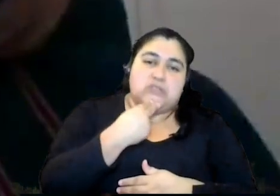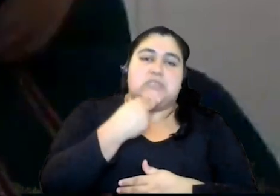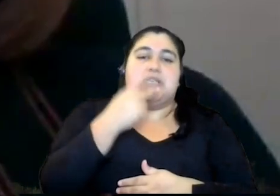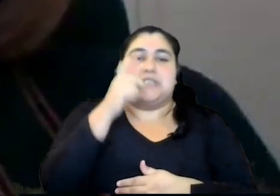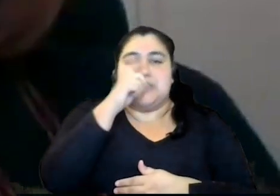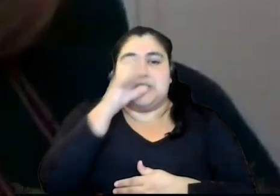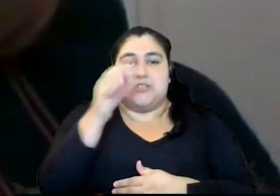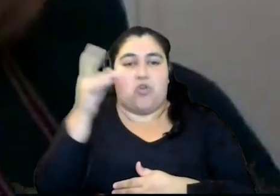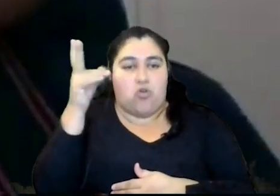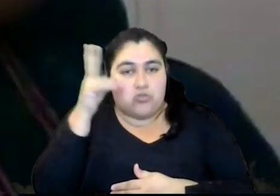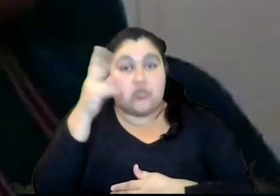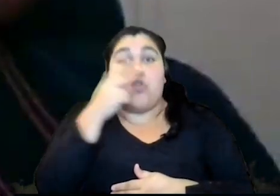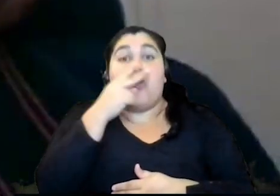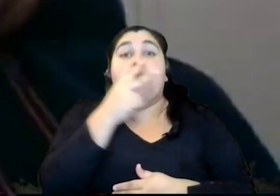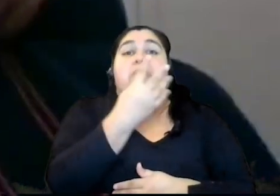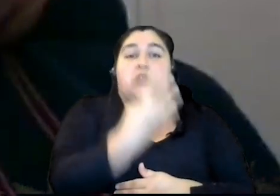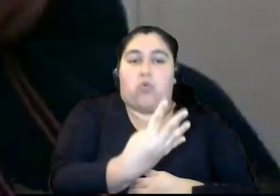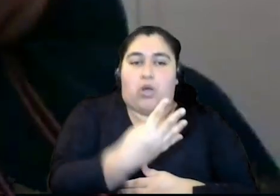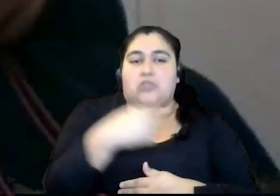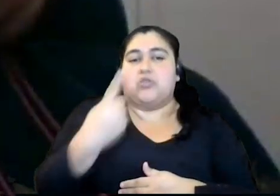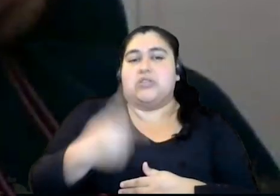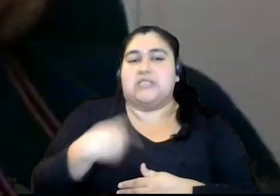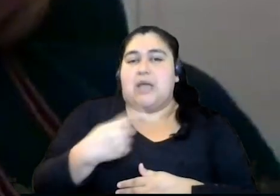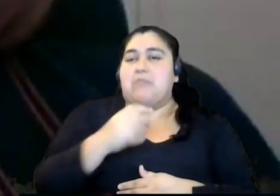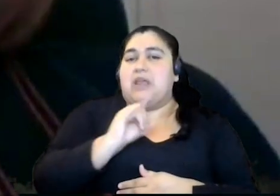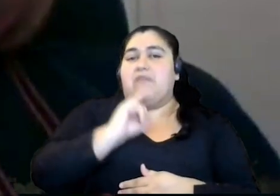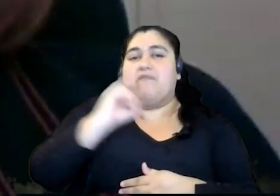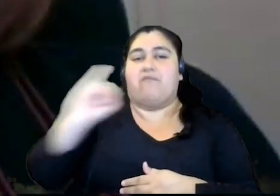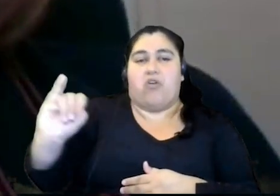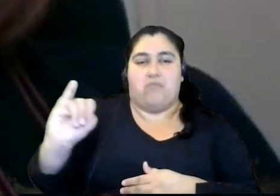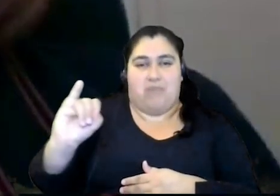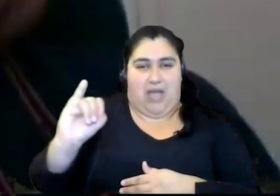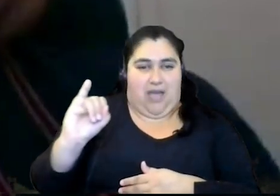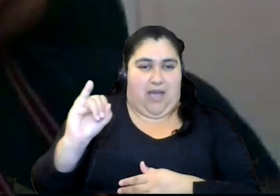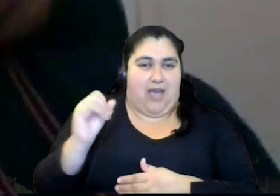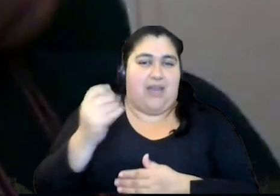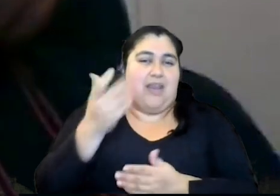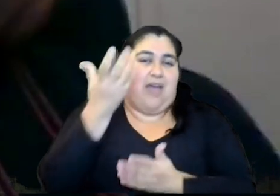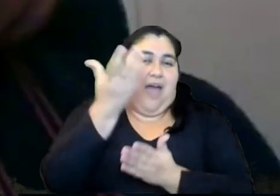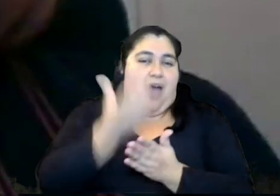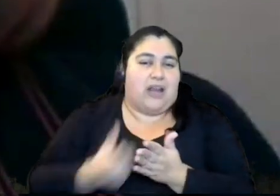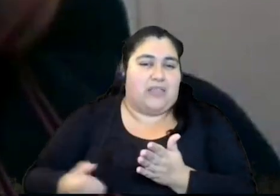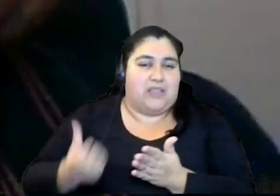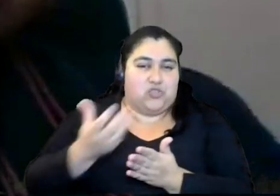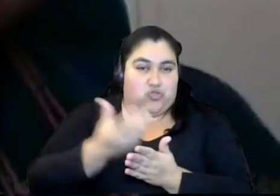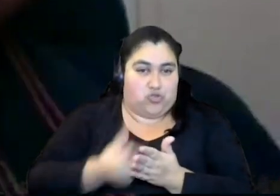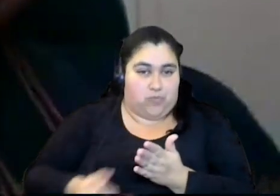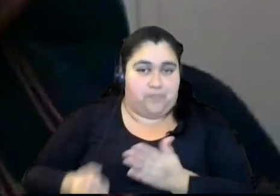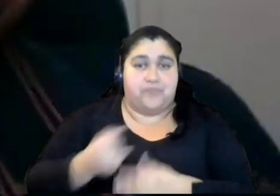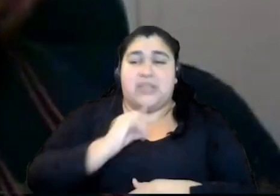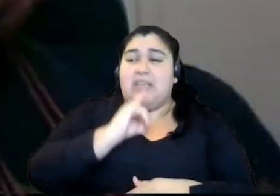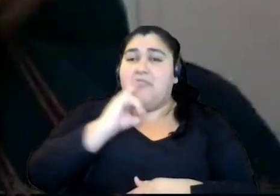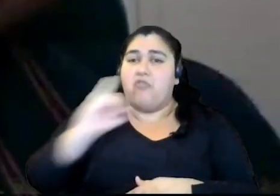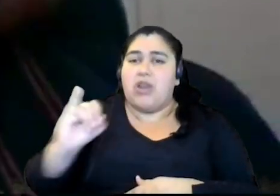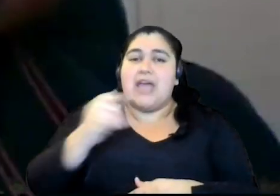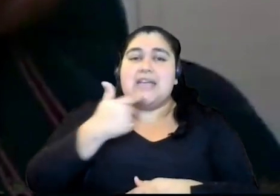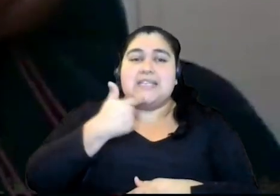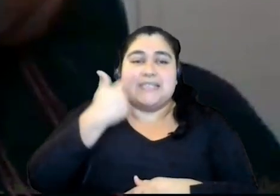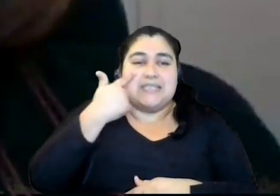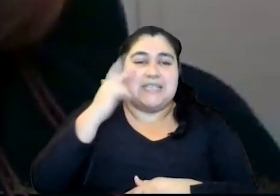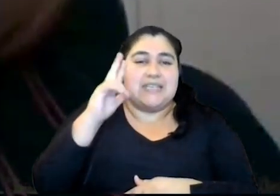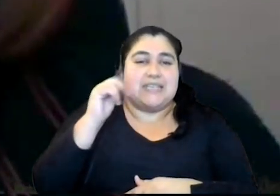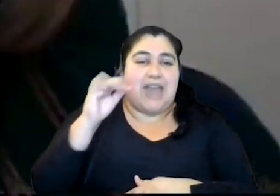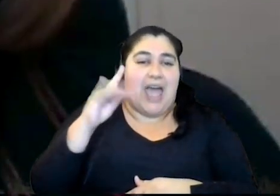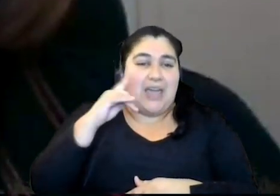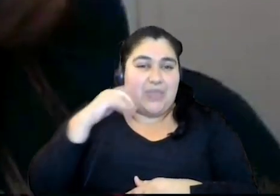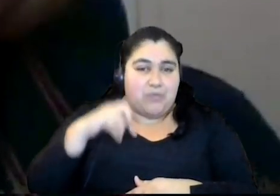11.708 2024 y lo que haces es informarle a la gente de retención. ¿Por qué se le informás vía CIRADIG? Porque